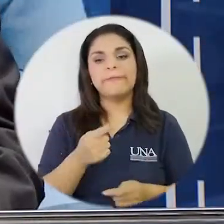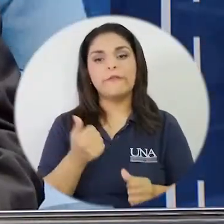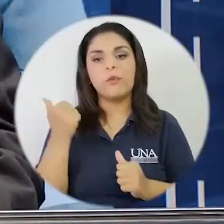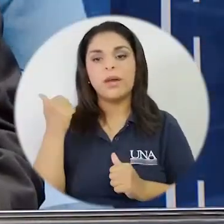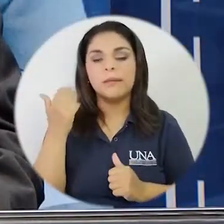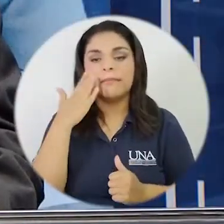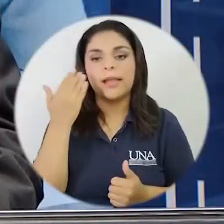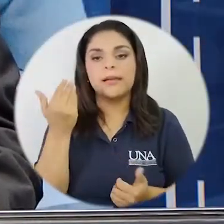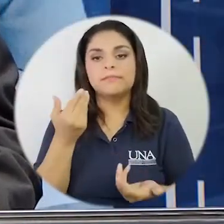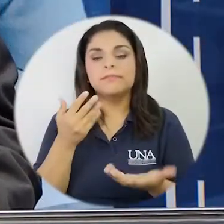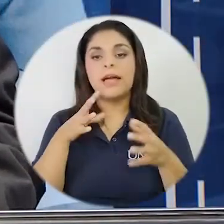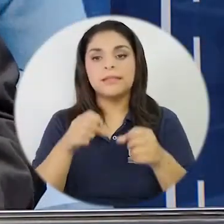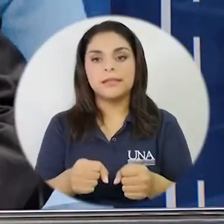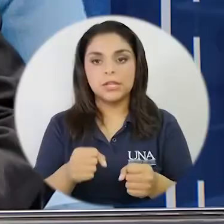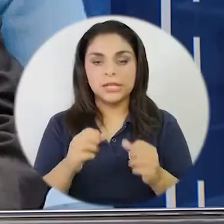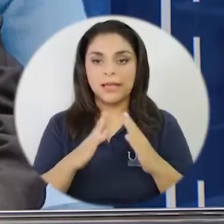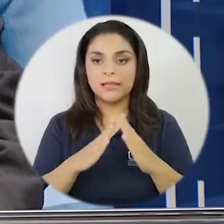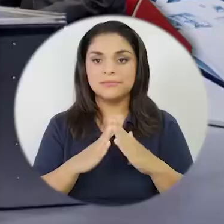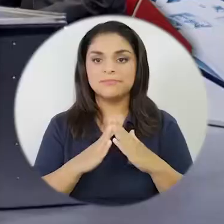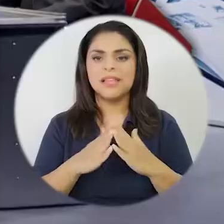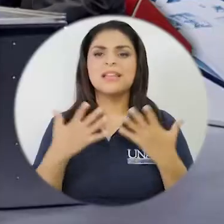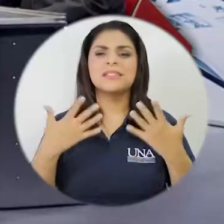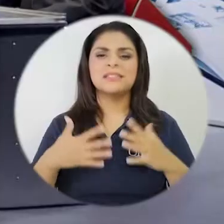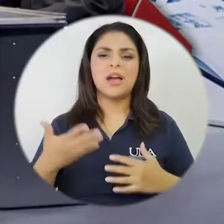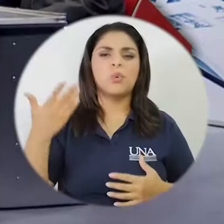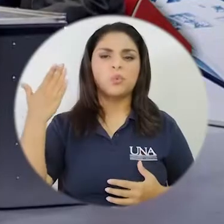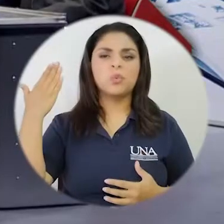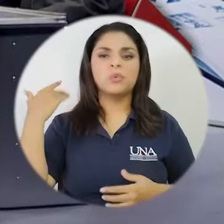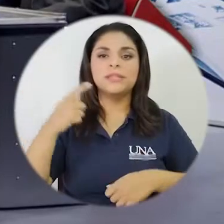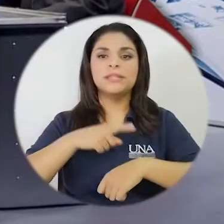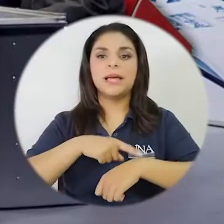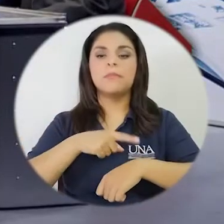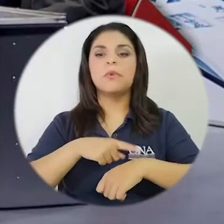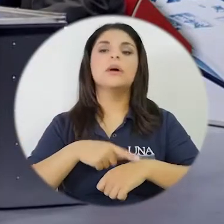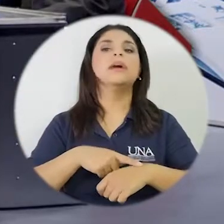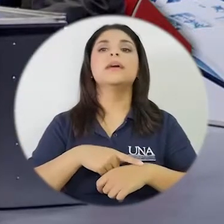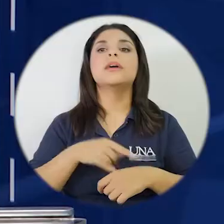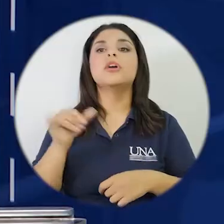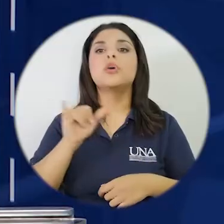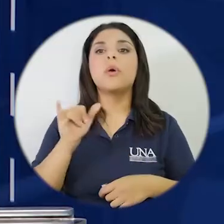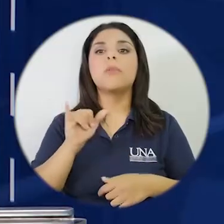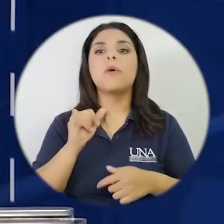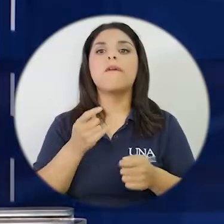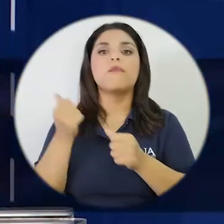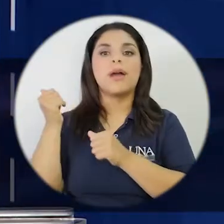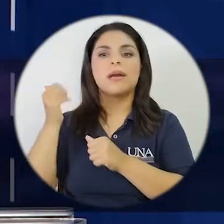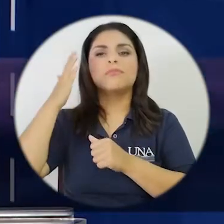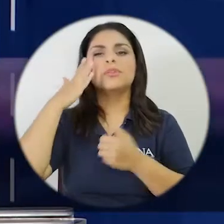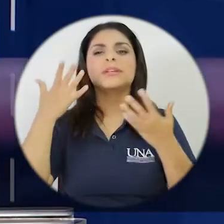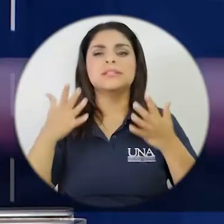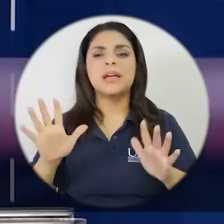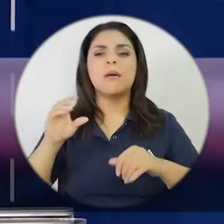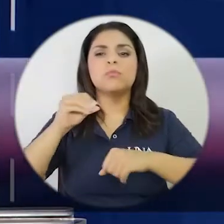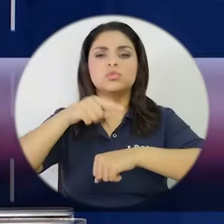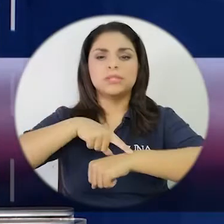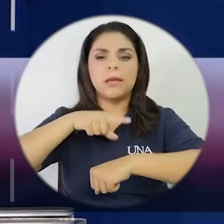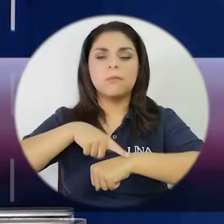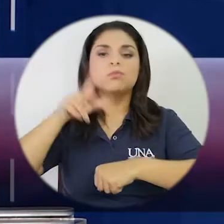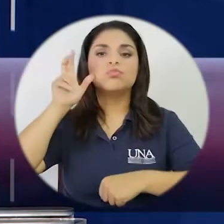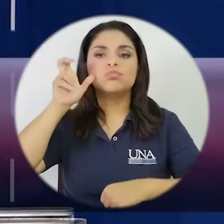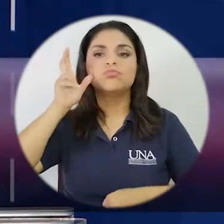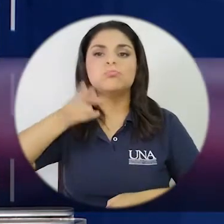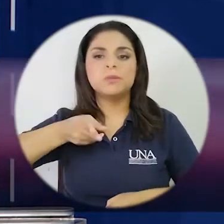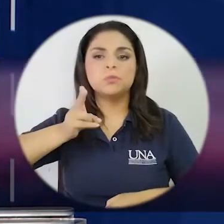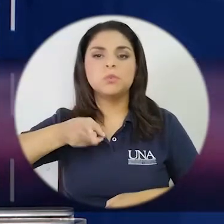por fuera en cuanto a necesidades, sí, de vivienda. Sí, tiene rato estarse quedando por fuera, porque tenemos mucho tiempo de estar escuchando esa situación, ¿verdad?